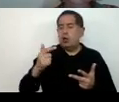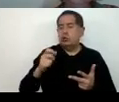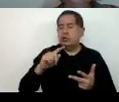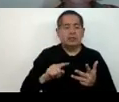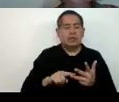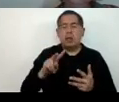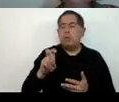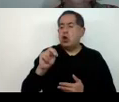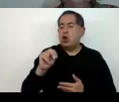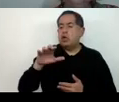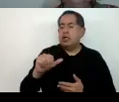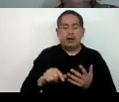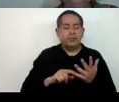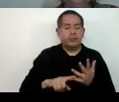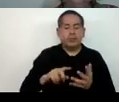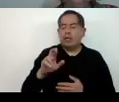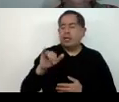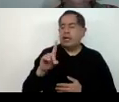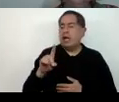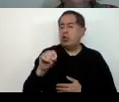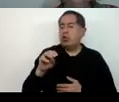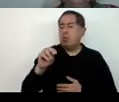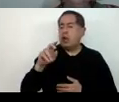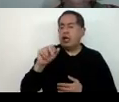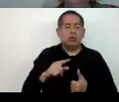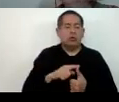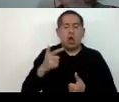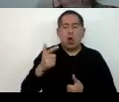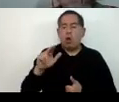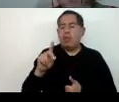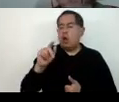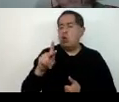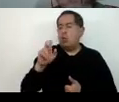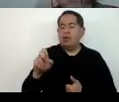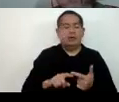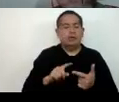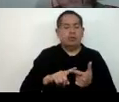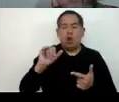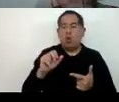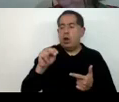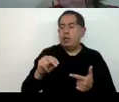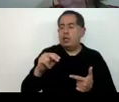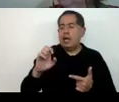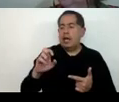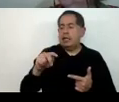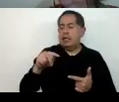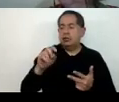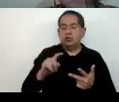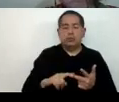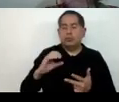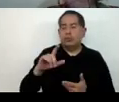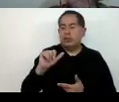Infanzón, Ricardo Moreno, Guadalupe Teresa Cortés, Juan Ernesto Rubio, Claudia